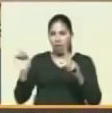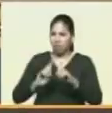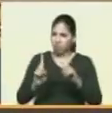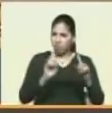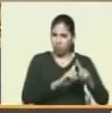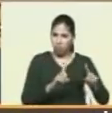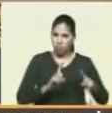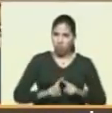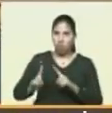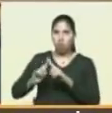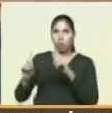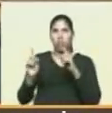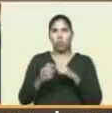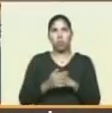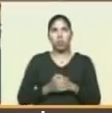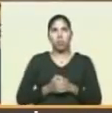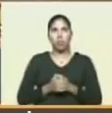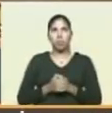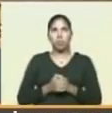ir dando.